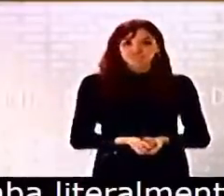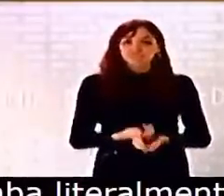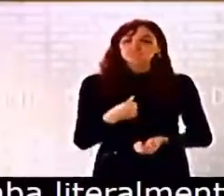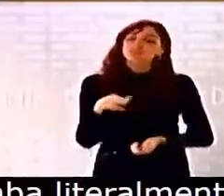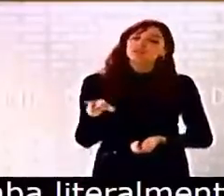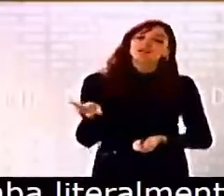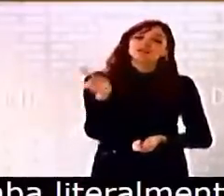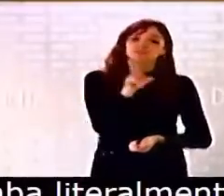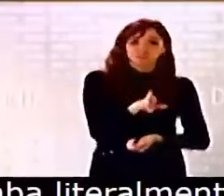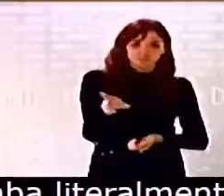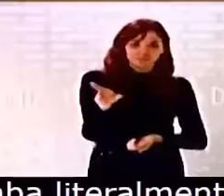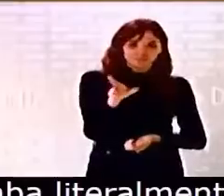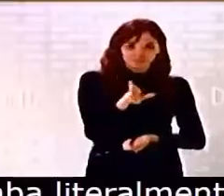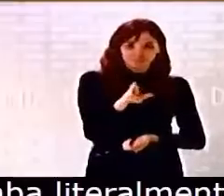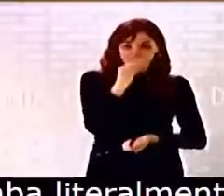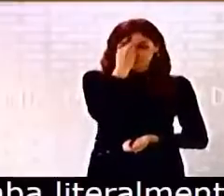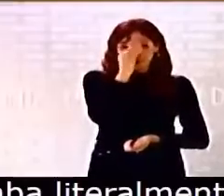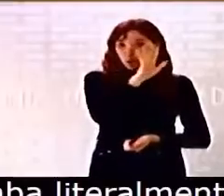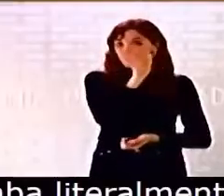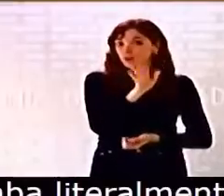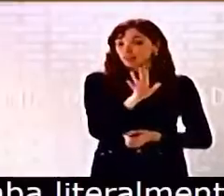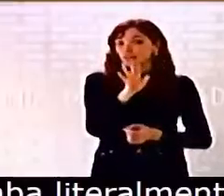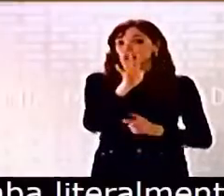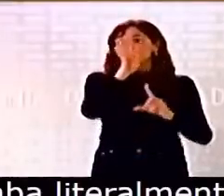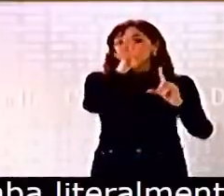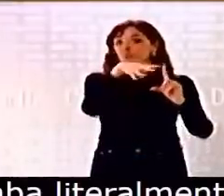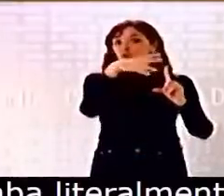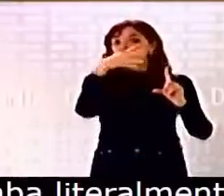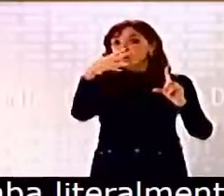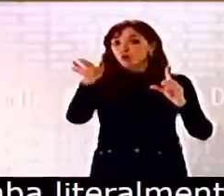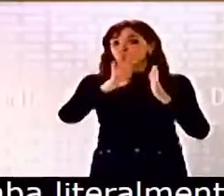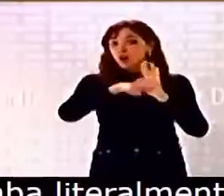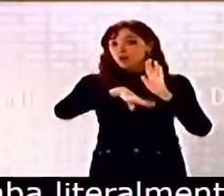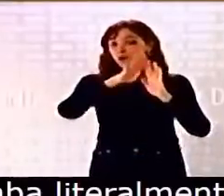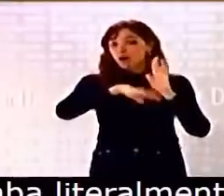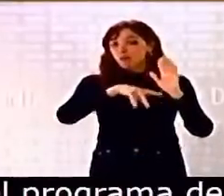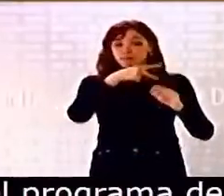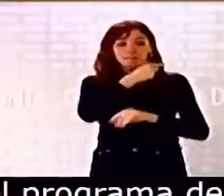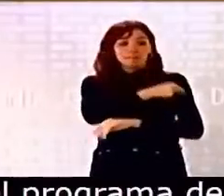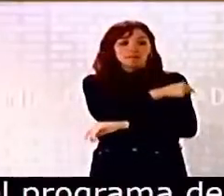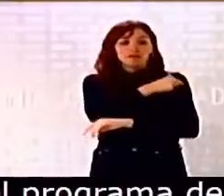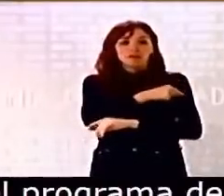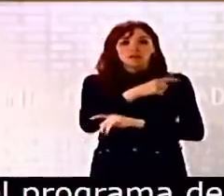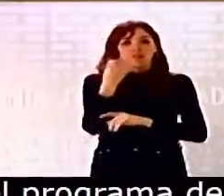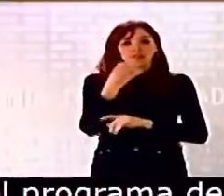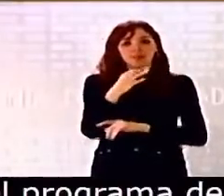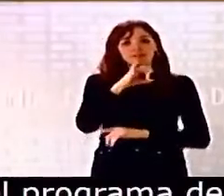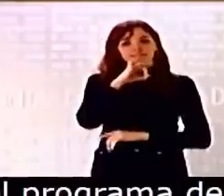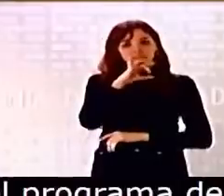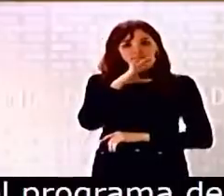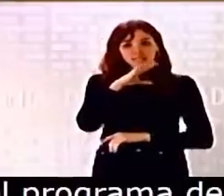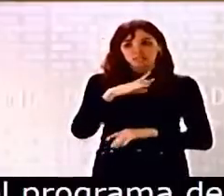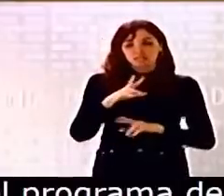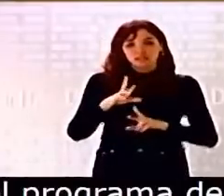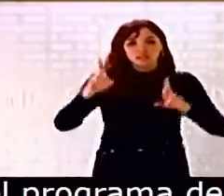insisto, me parece que el programa de vacunación debe ser una esperanza para la ciudadanía.